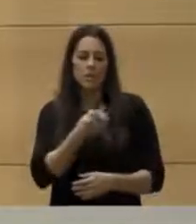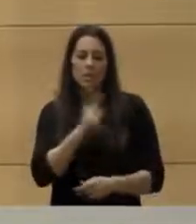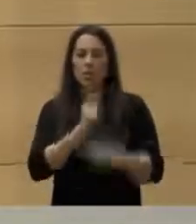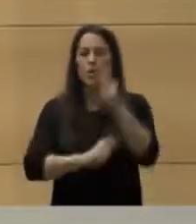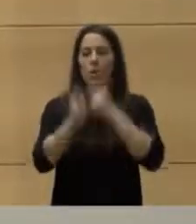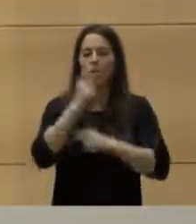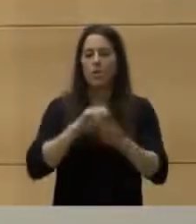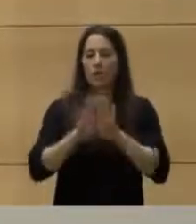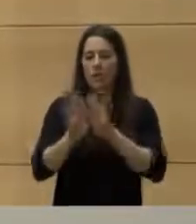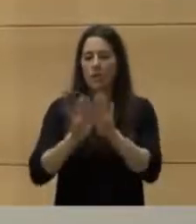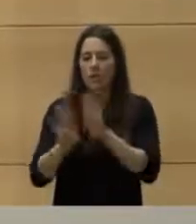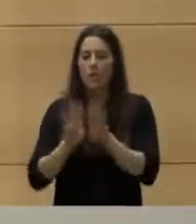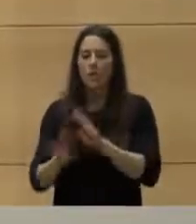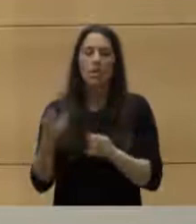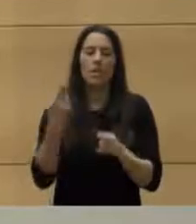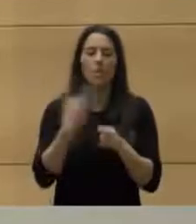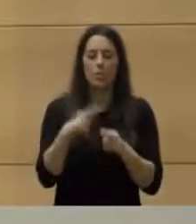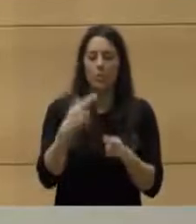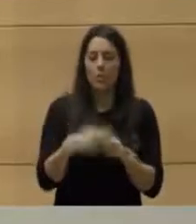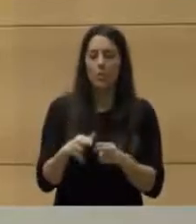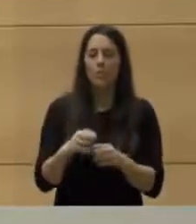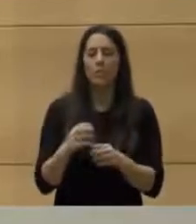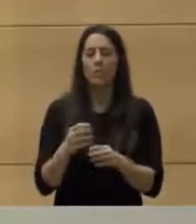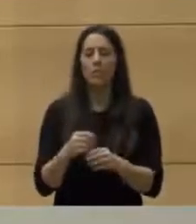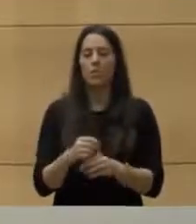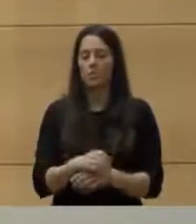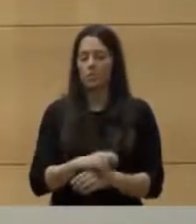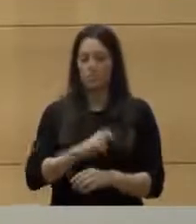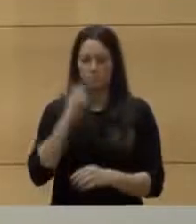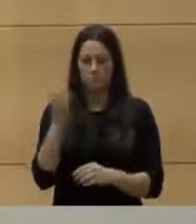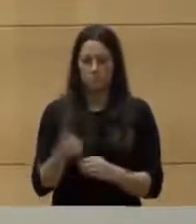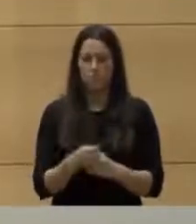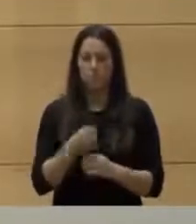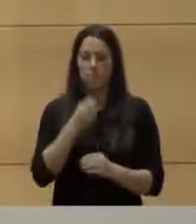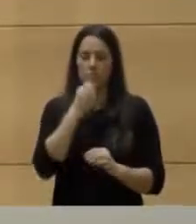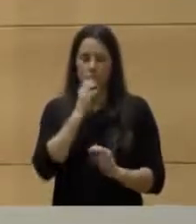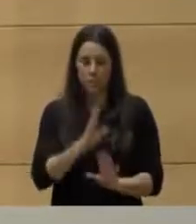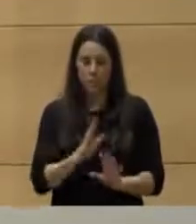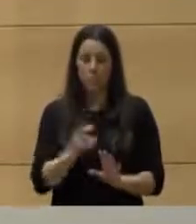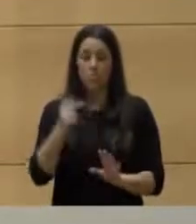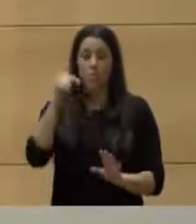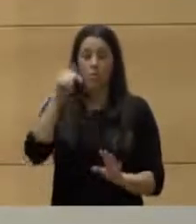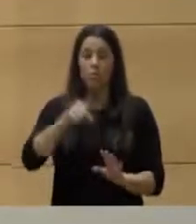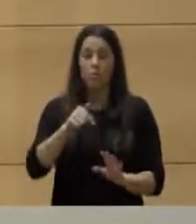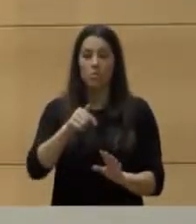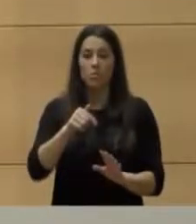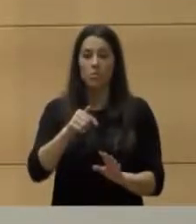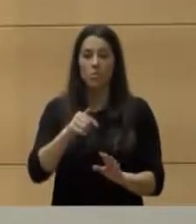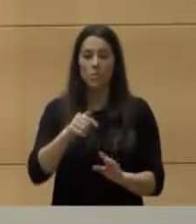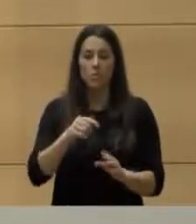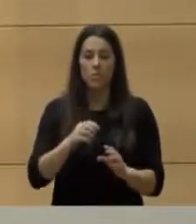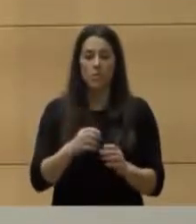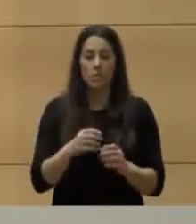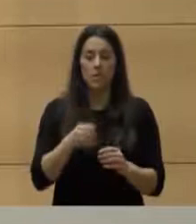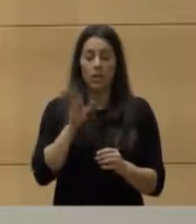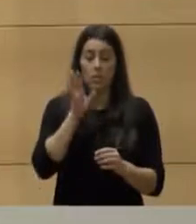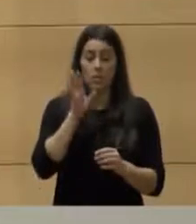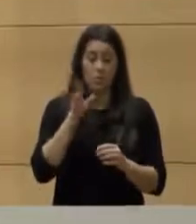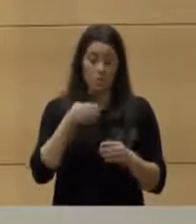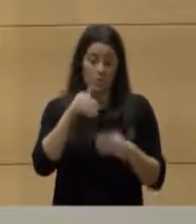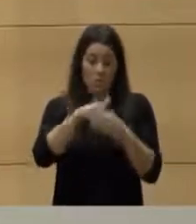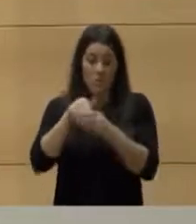los colectivos, los colegios profesionales, fuera. Hoy ninguno está en condiciones de iniciar el